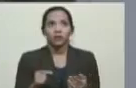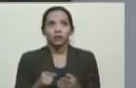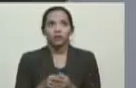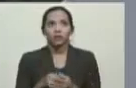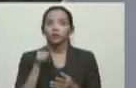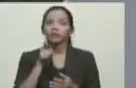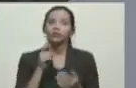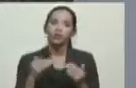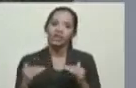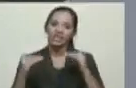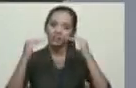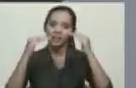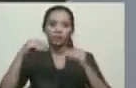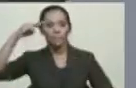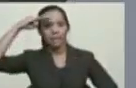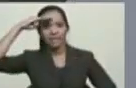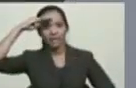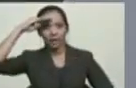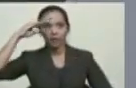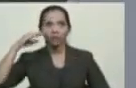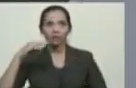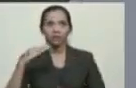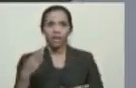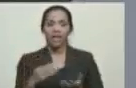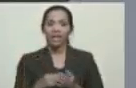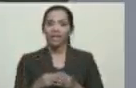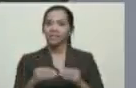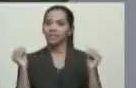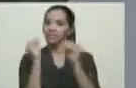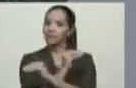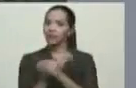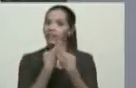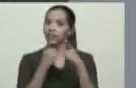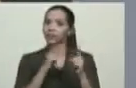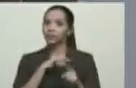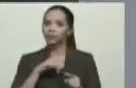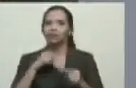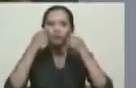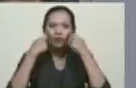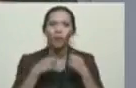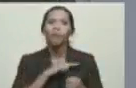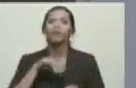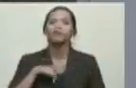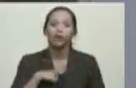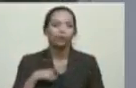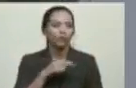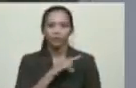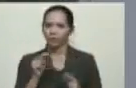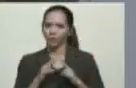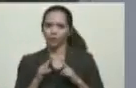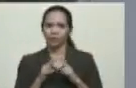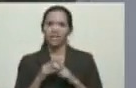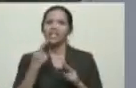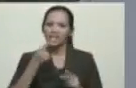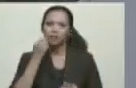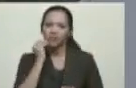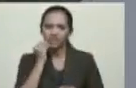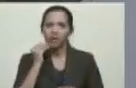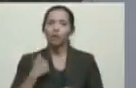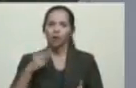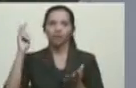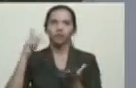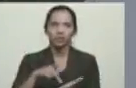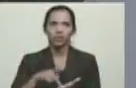su crecimiento militar debería ser antagónico con nosotros. Lloró por nosotros, sin conocernos. Le dije a esos muchachos que cuando yo